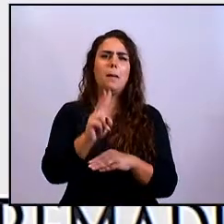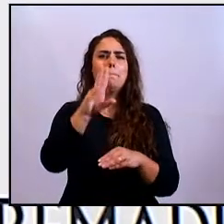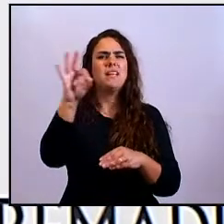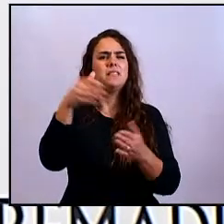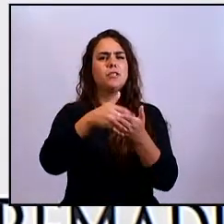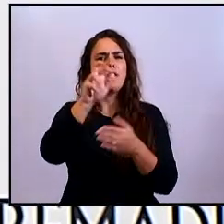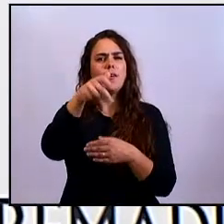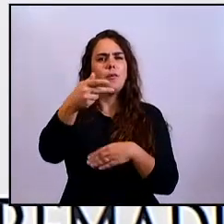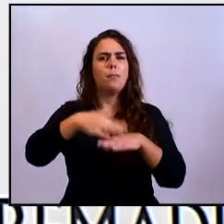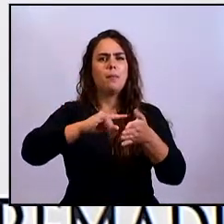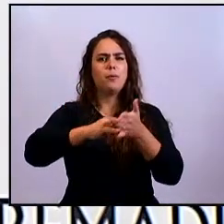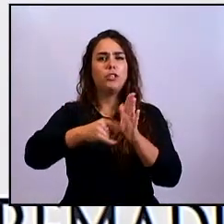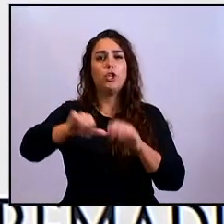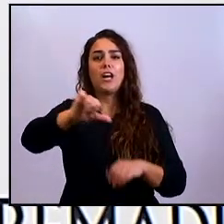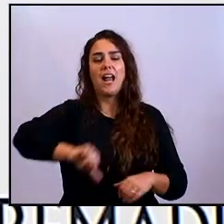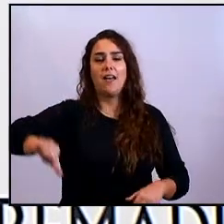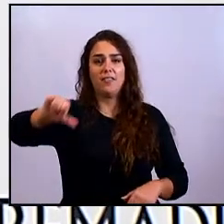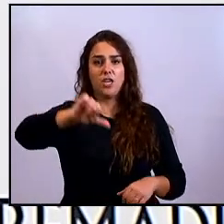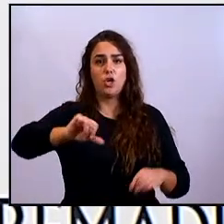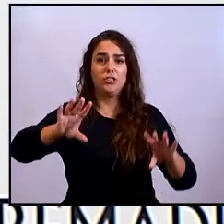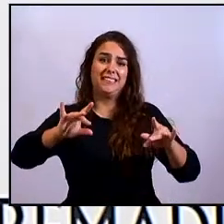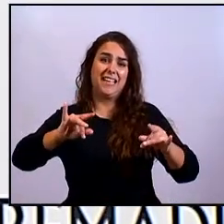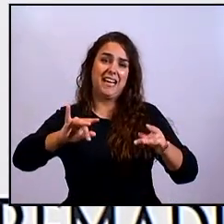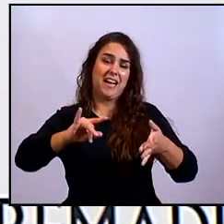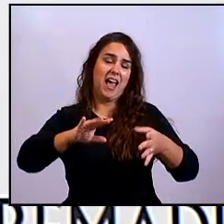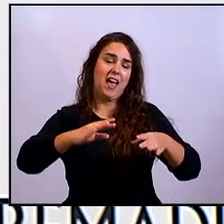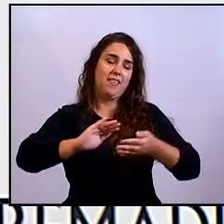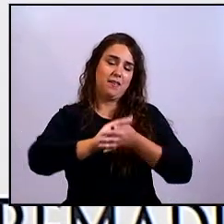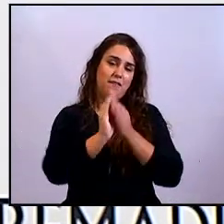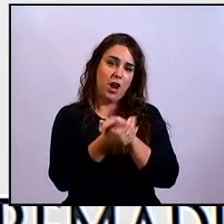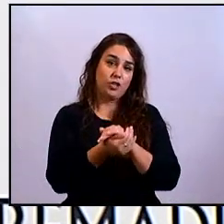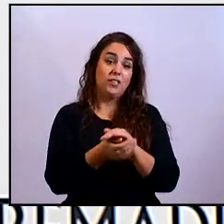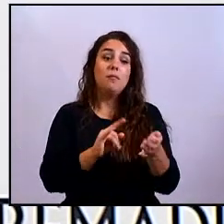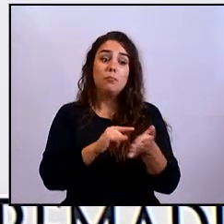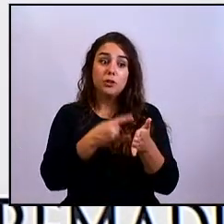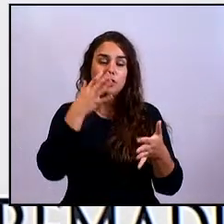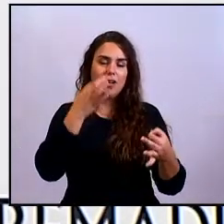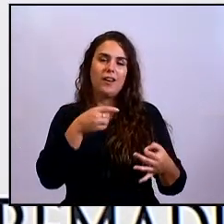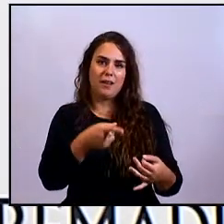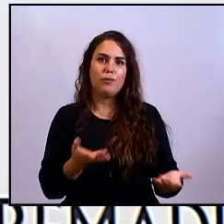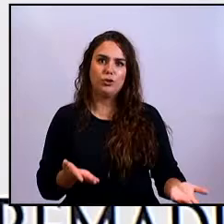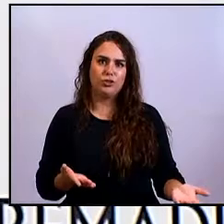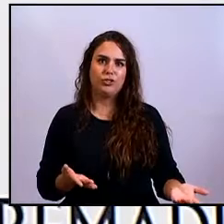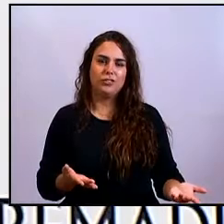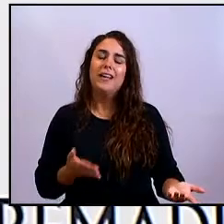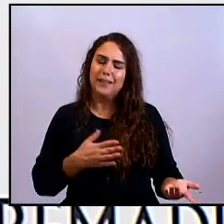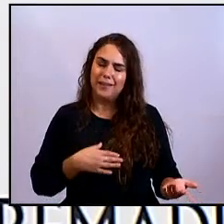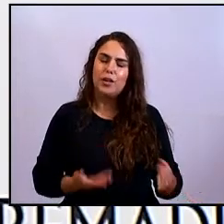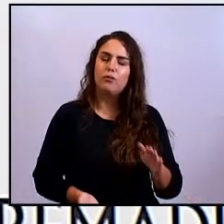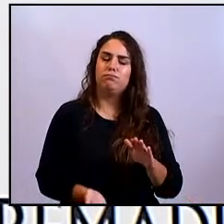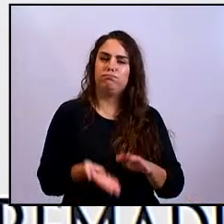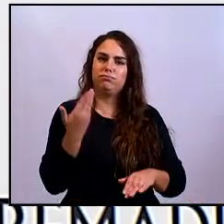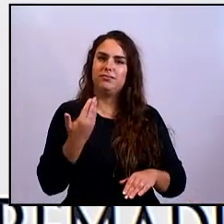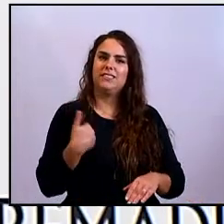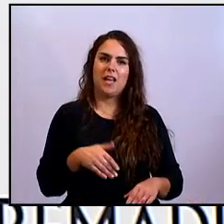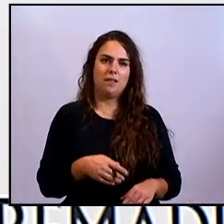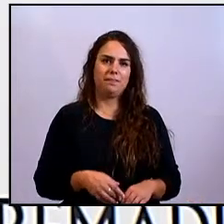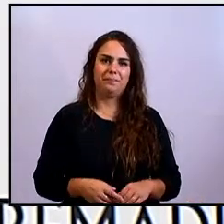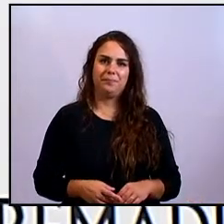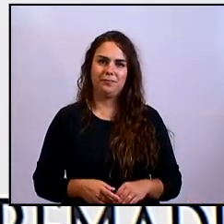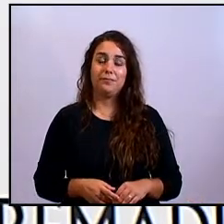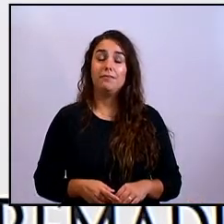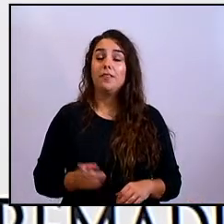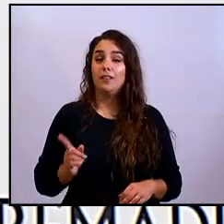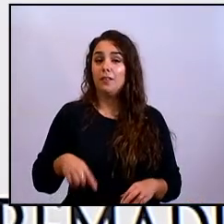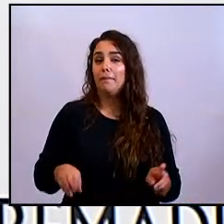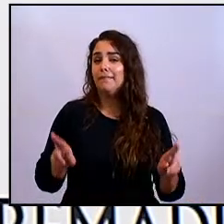para el proyecto de regadío Tierra de Barros, un proyecto en el que creemos y que deseamos que salga hacia adelante. Y esperamos también